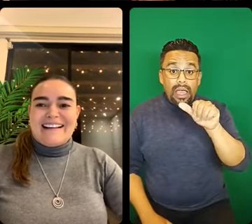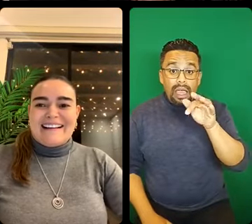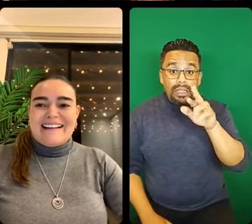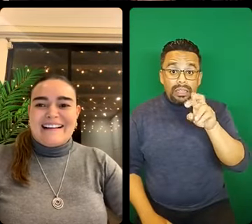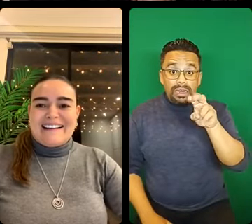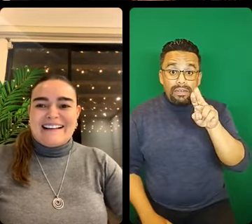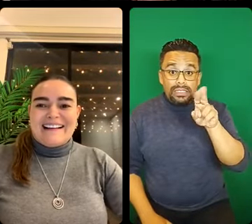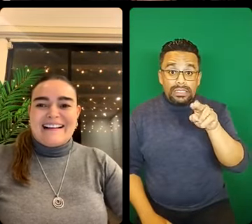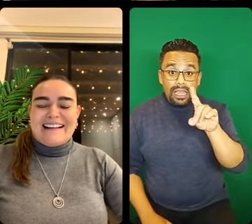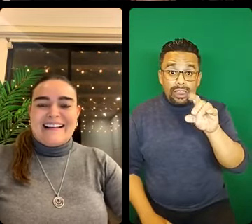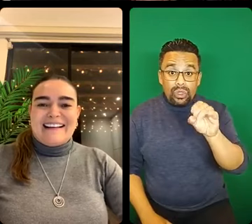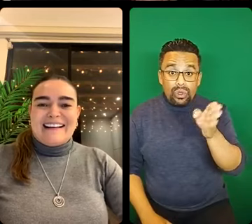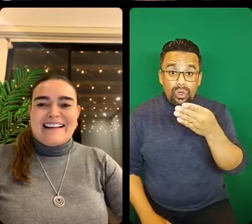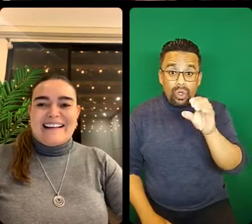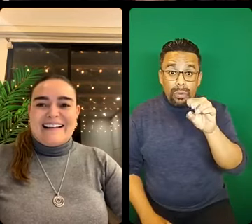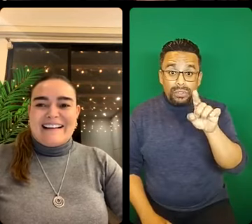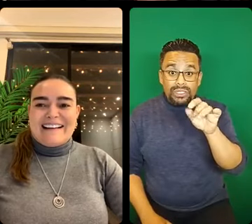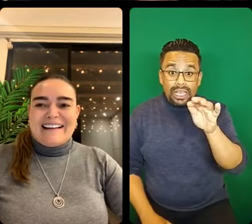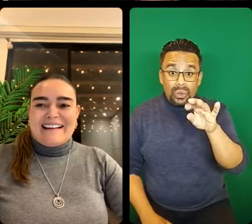Solano Márquez.